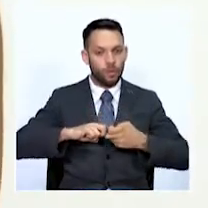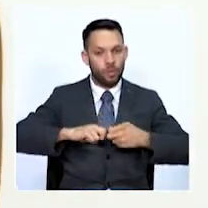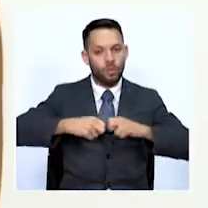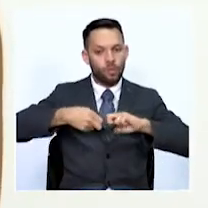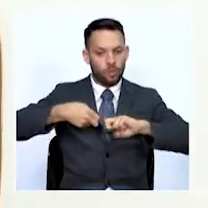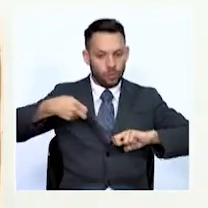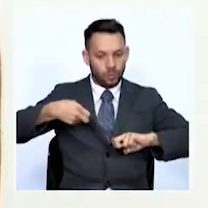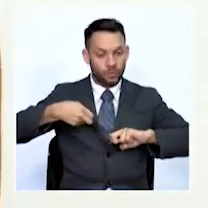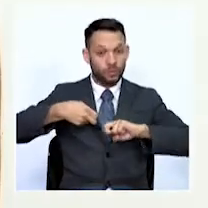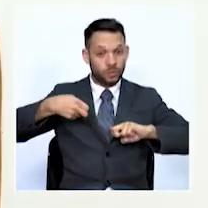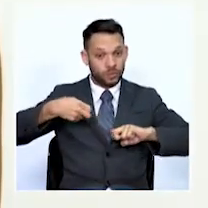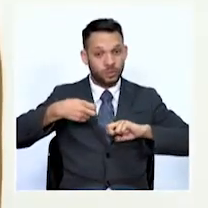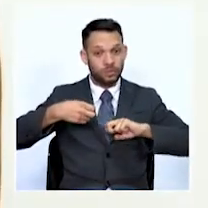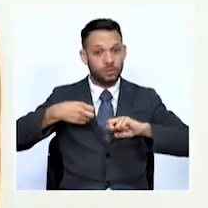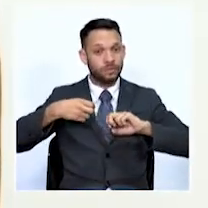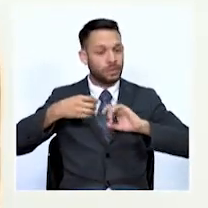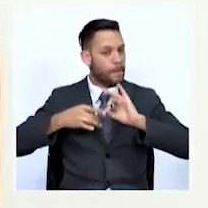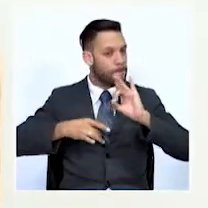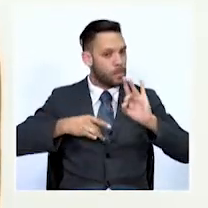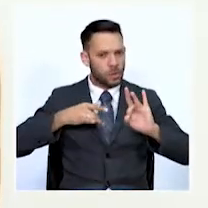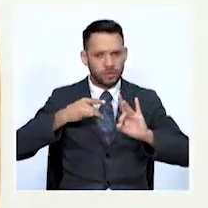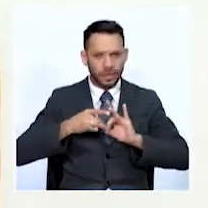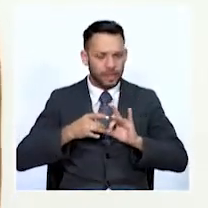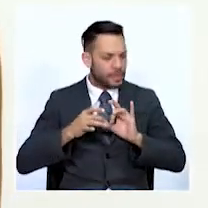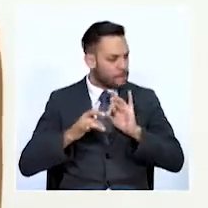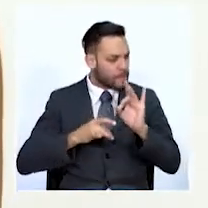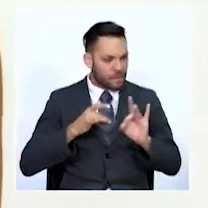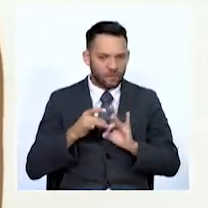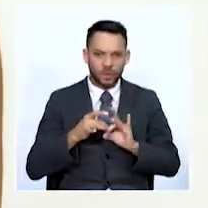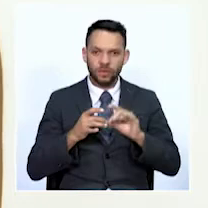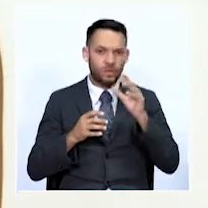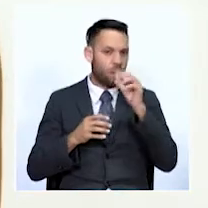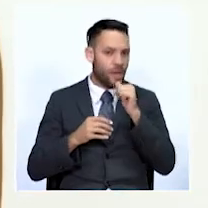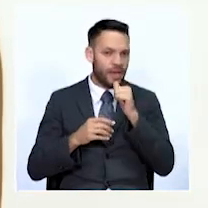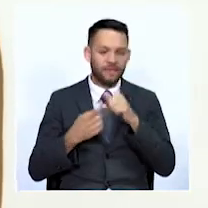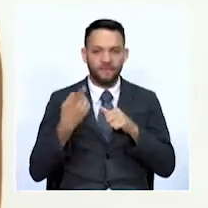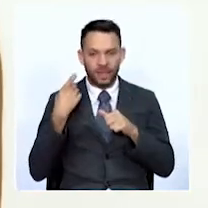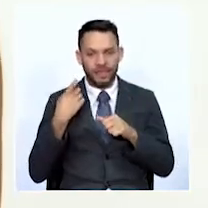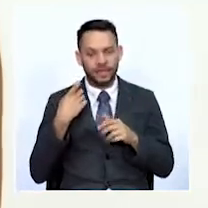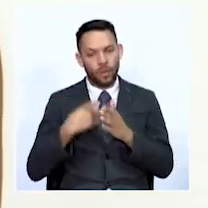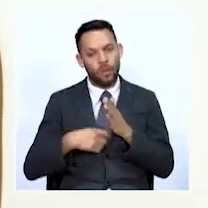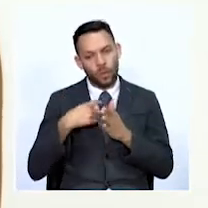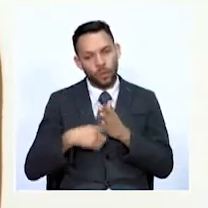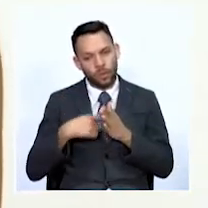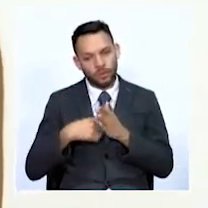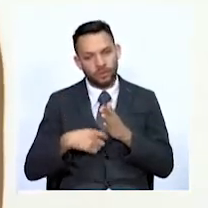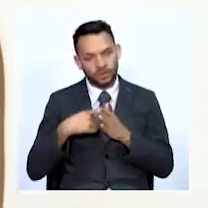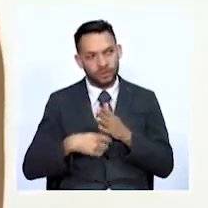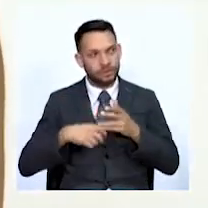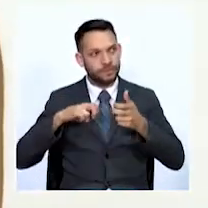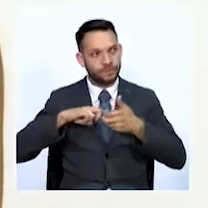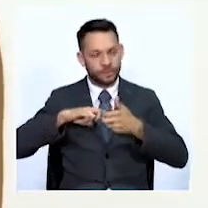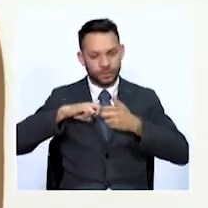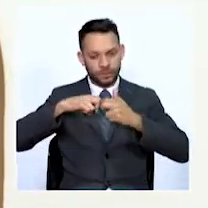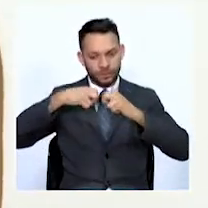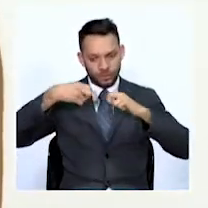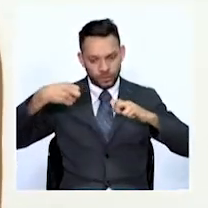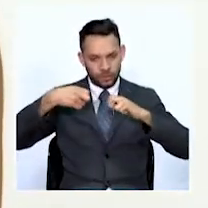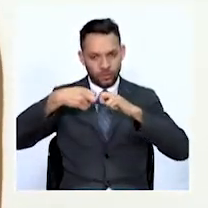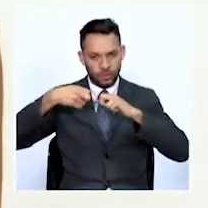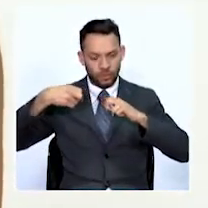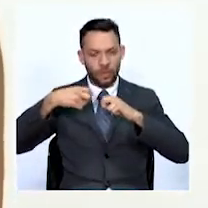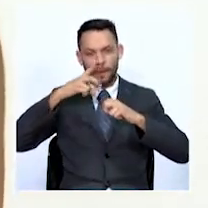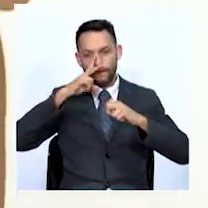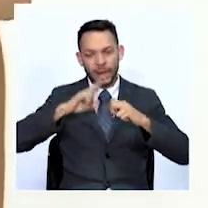adecuadamente, que las cadenas musculares, ¿sí? Todos los musculitos van entrelazados y por eso se llaman cadenas